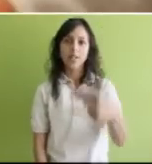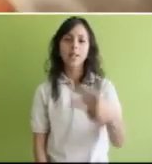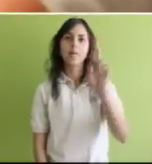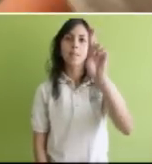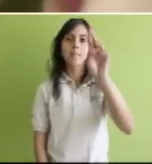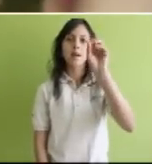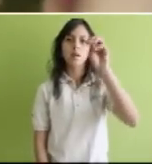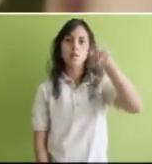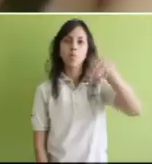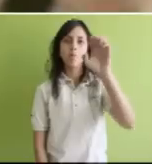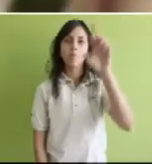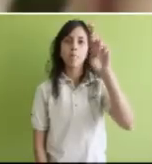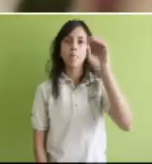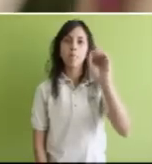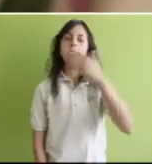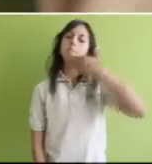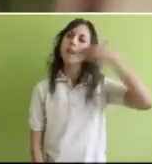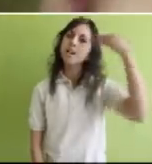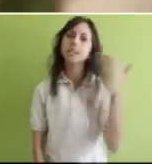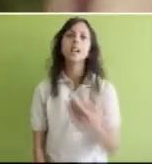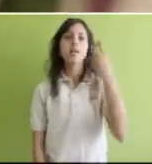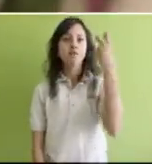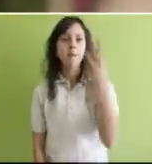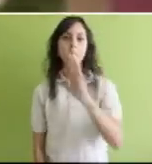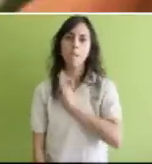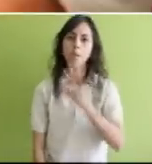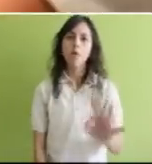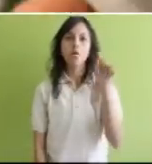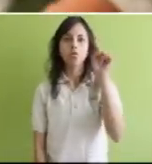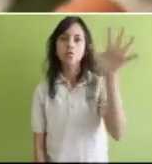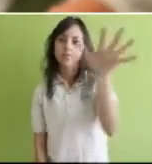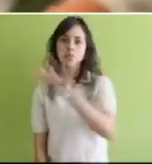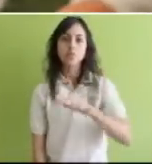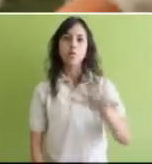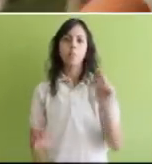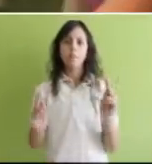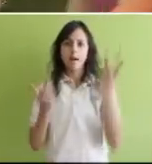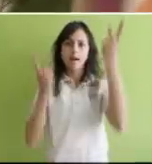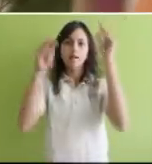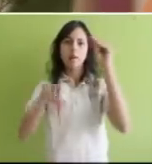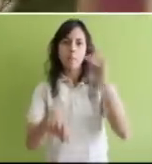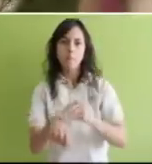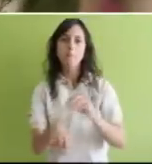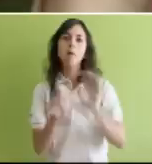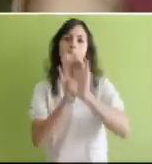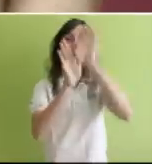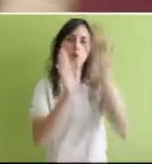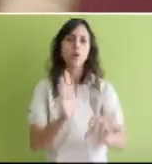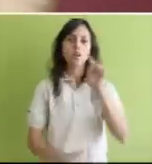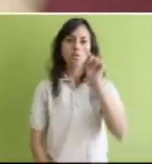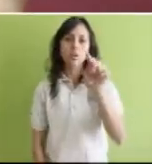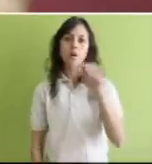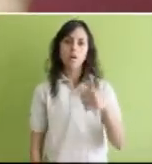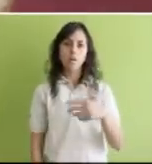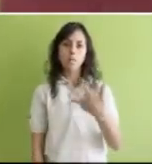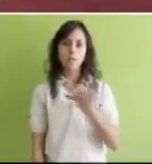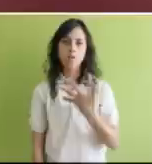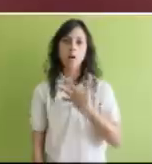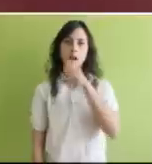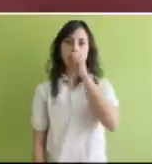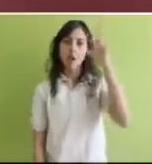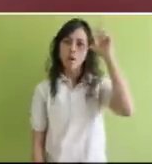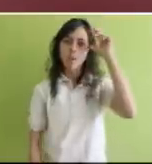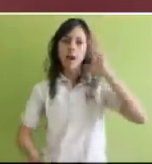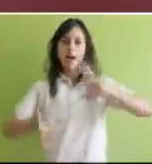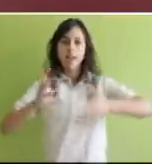El romero es muy bueno si lo siembras cerca de tu huerto de verduras. Al ponerlo cerca de las zanahorias y el repollo, verás